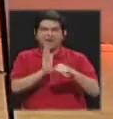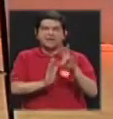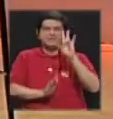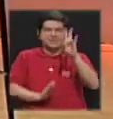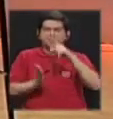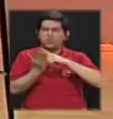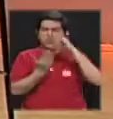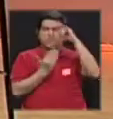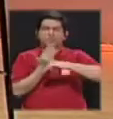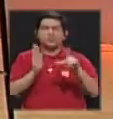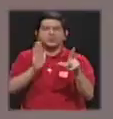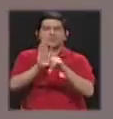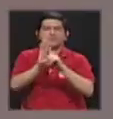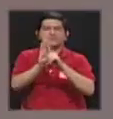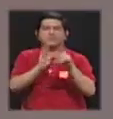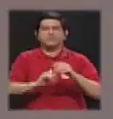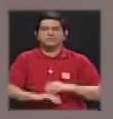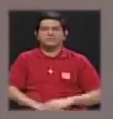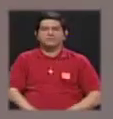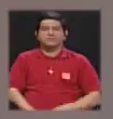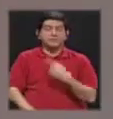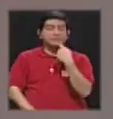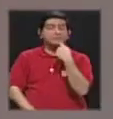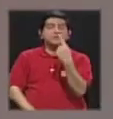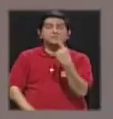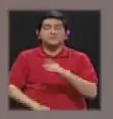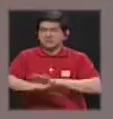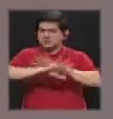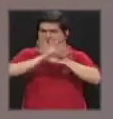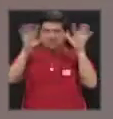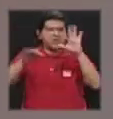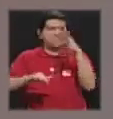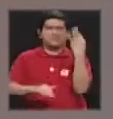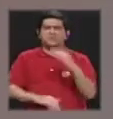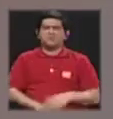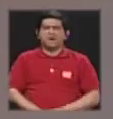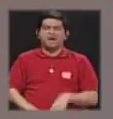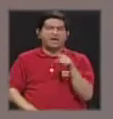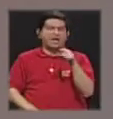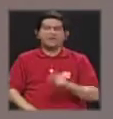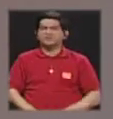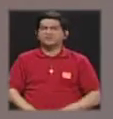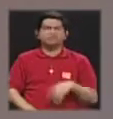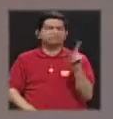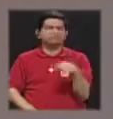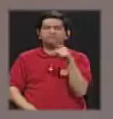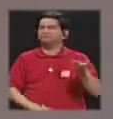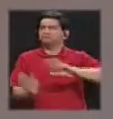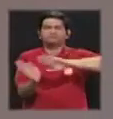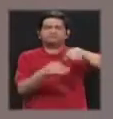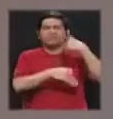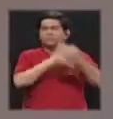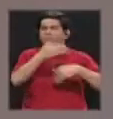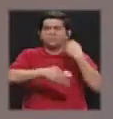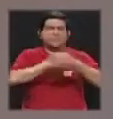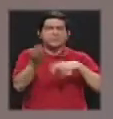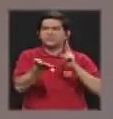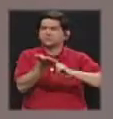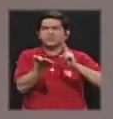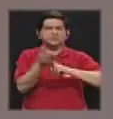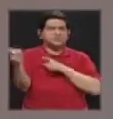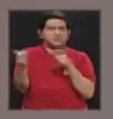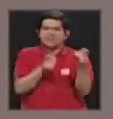del proyecto de ley, está diciendo claramente que se omite todos los procesos de